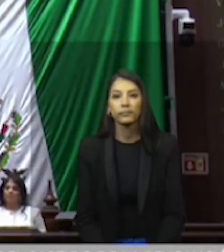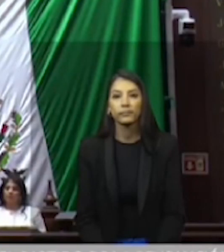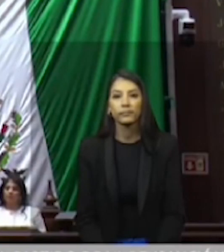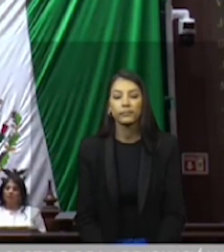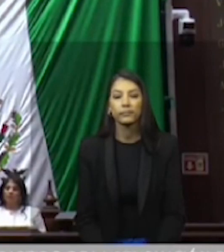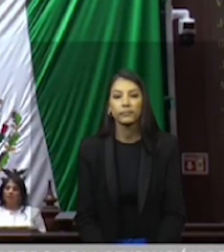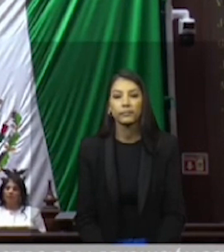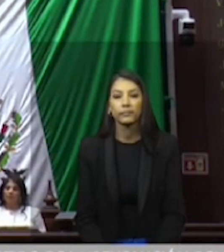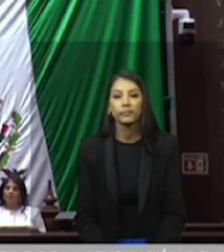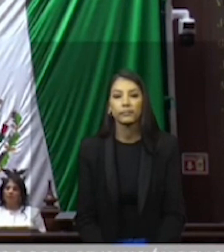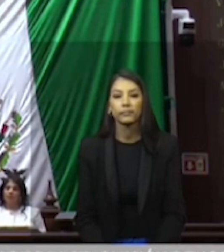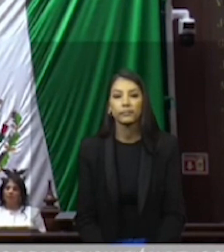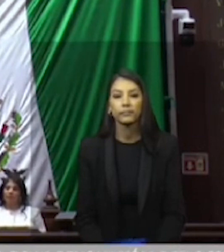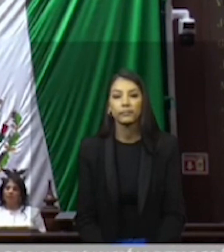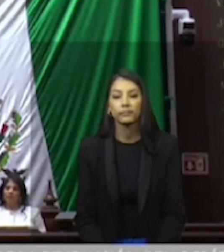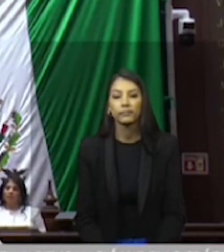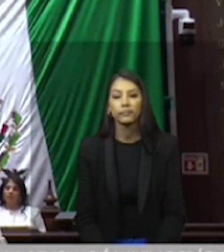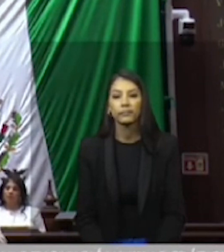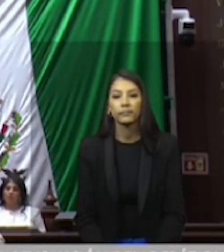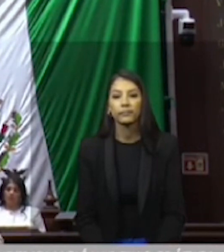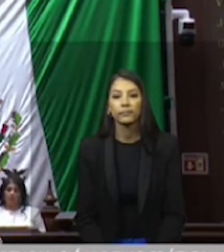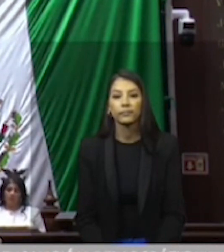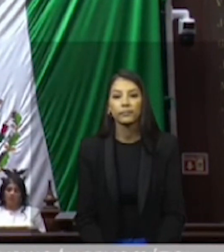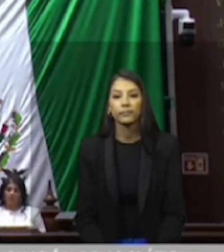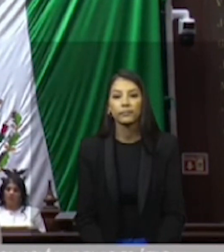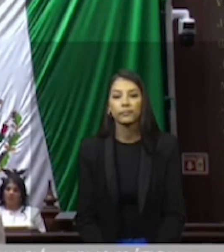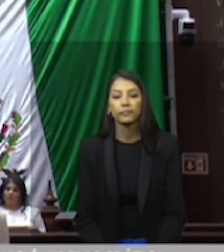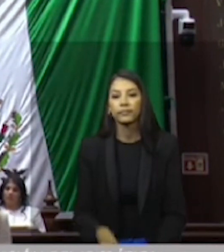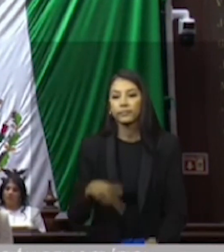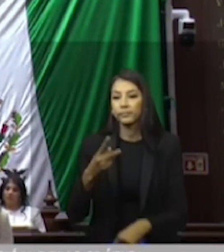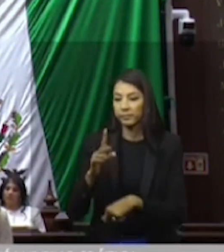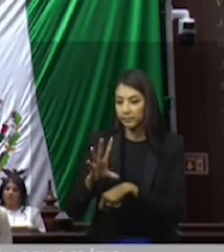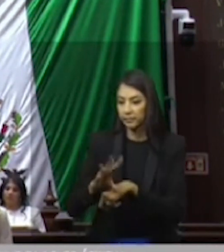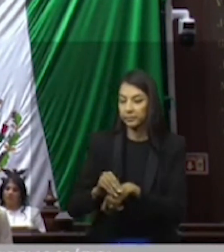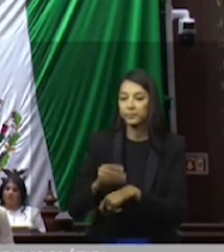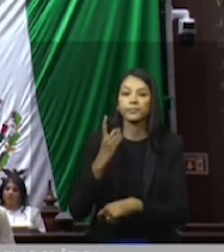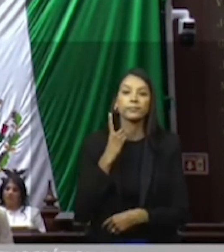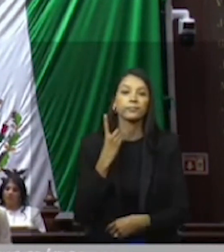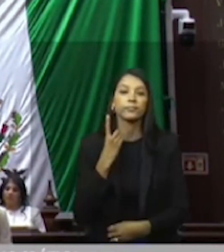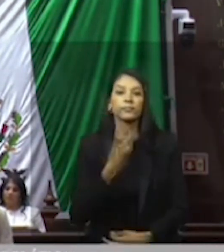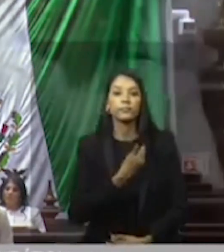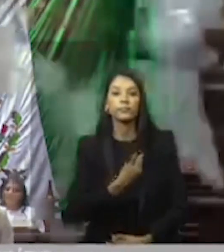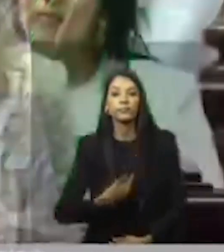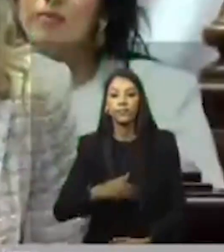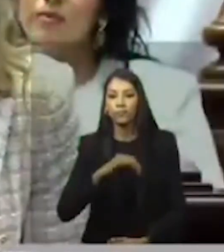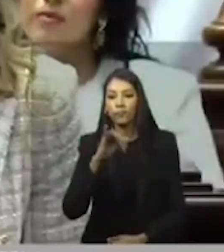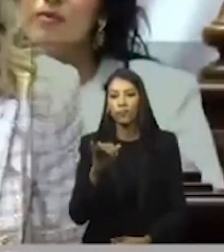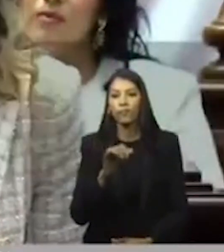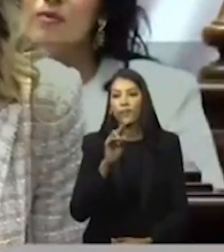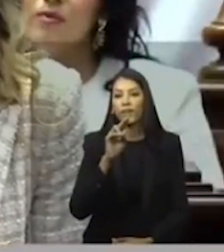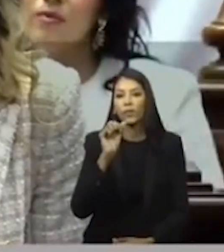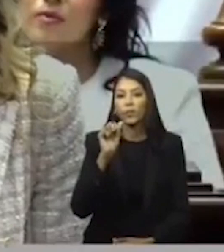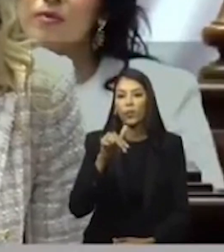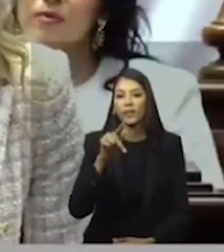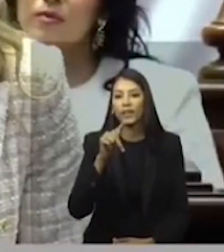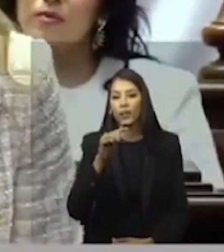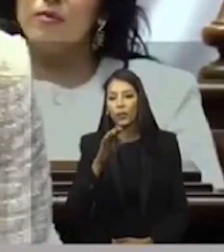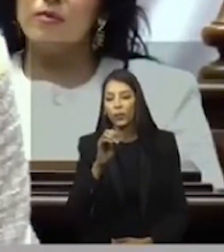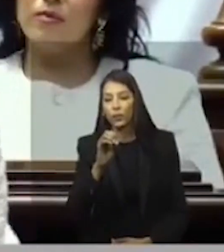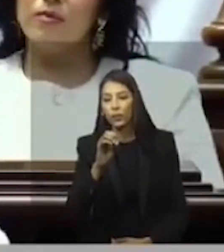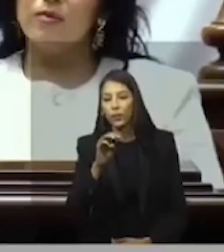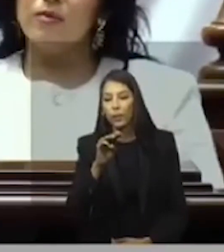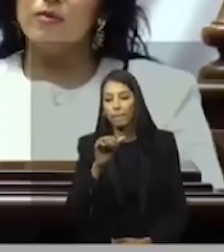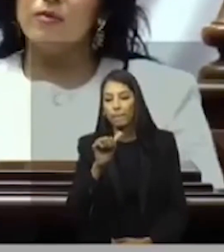diputados michoacanos se sumarán a la ayuda para la población damnificada por el paso de la tormenta tropical John y donarán una quincena de su